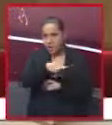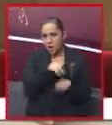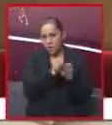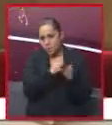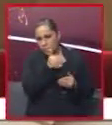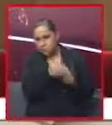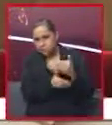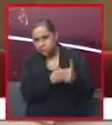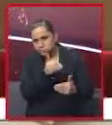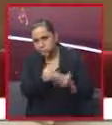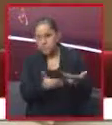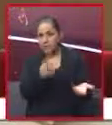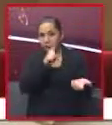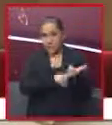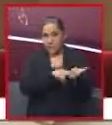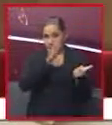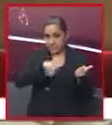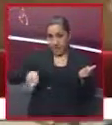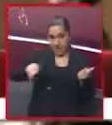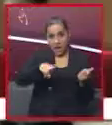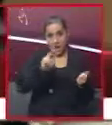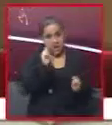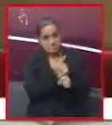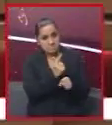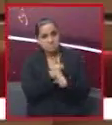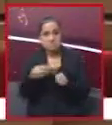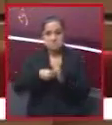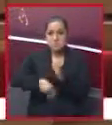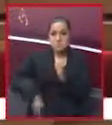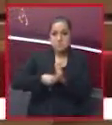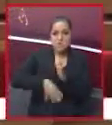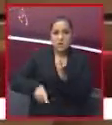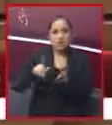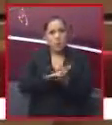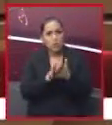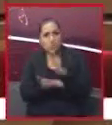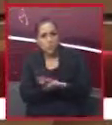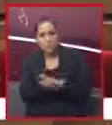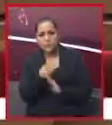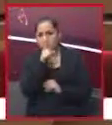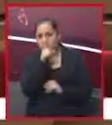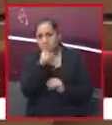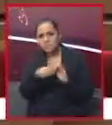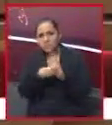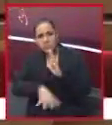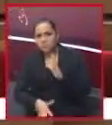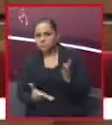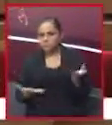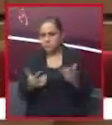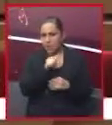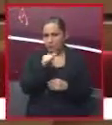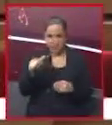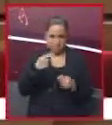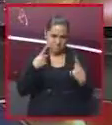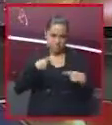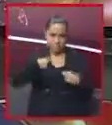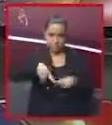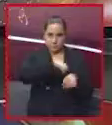sea evidenciada por omisión o por complicidad en hechos de corrupción de altos servidores